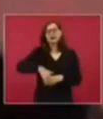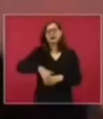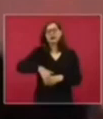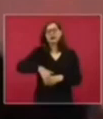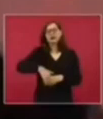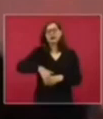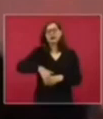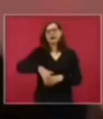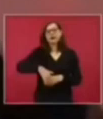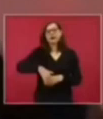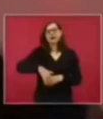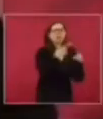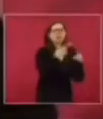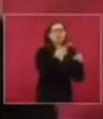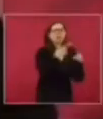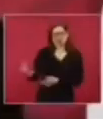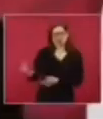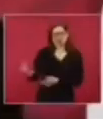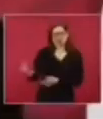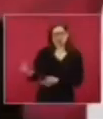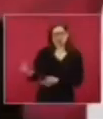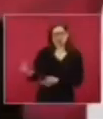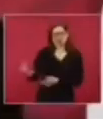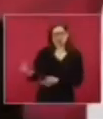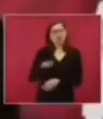este va a expropiar